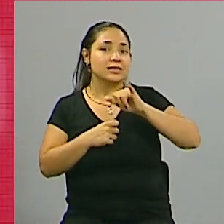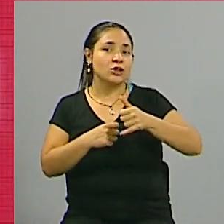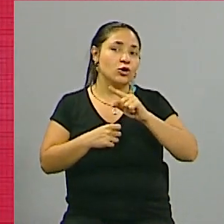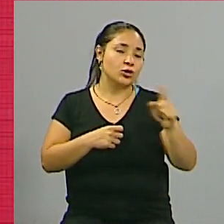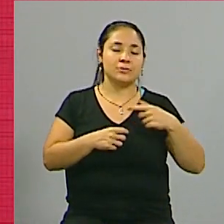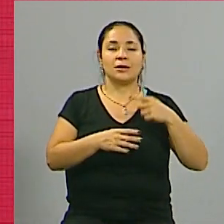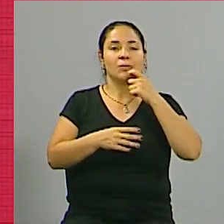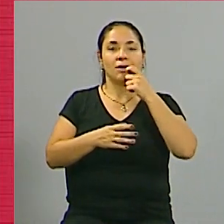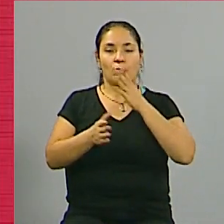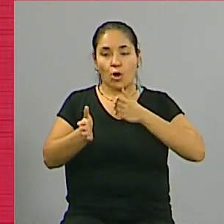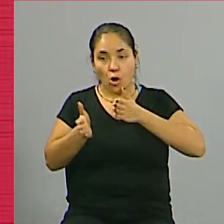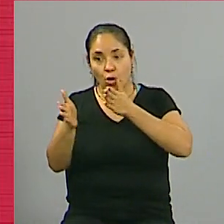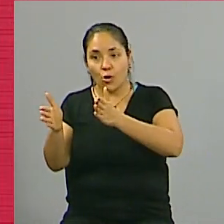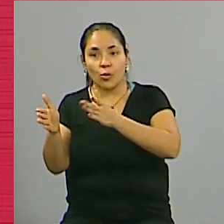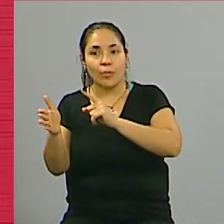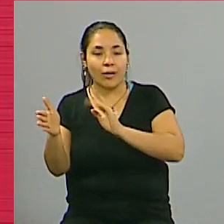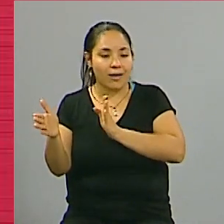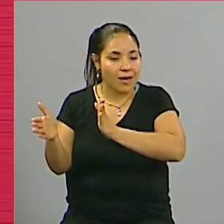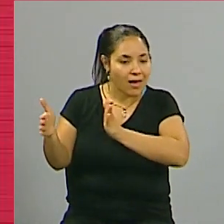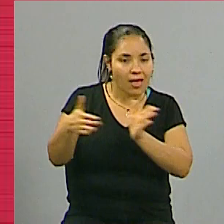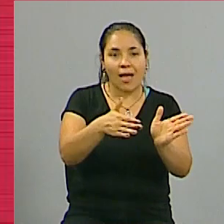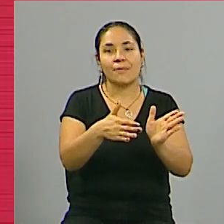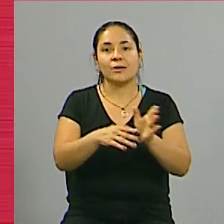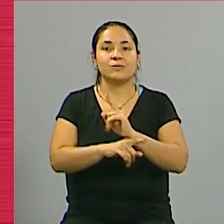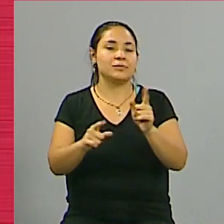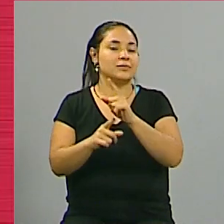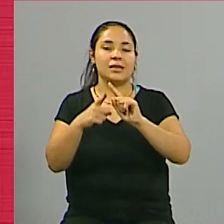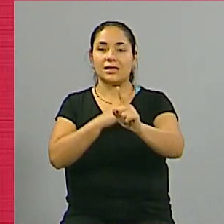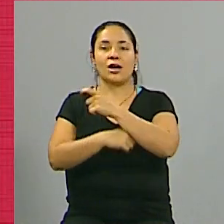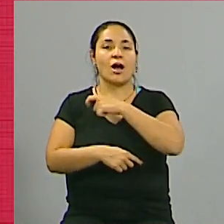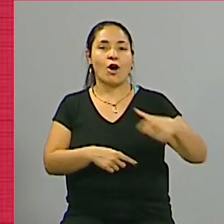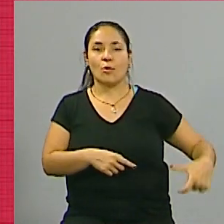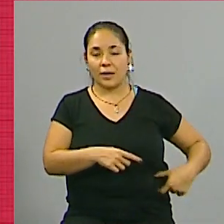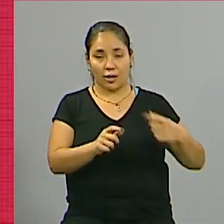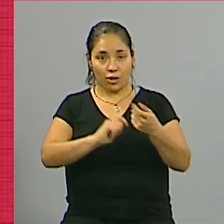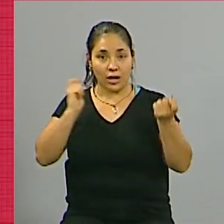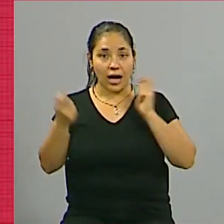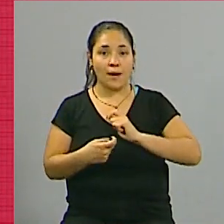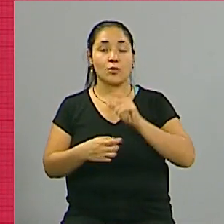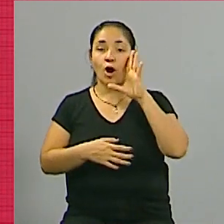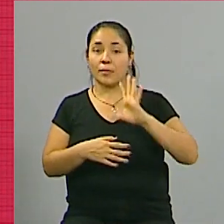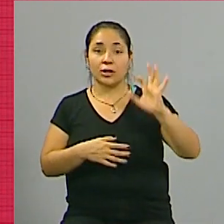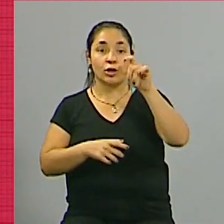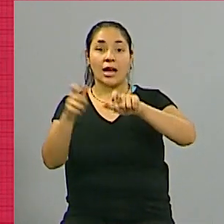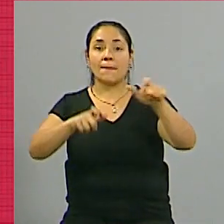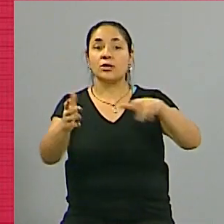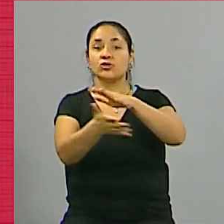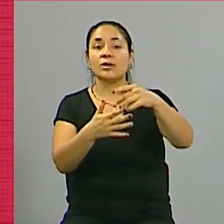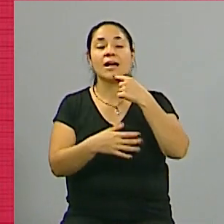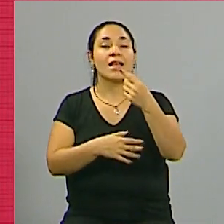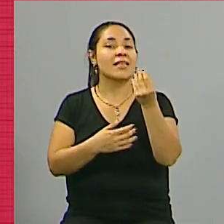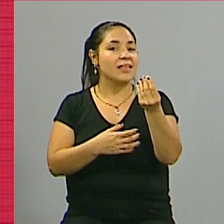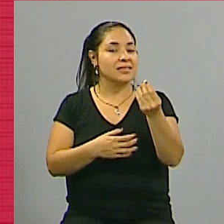pregunta, porque estamos en un año electoral, y es si hace falta un cambio de gobierno en el país para salir adelante. ¿Qué decía la gente, Facundo? Exactamente,